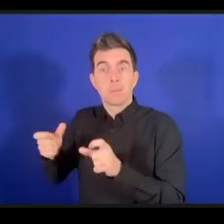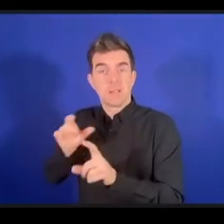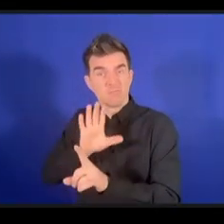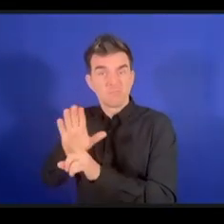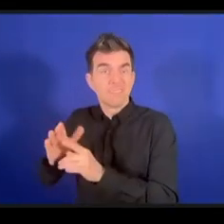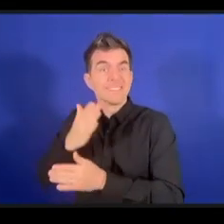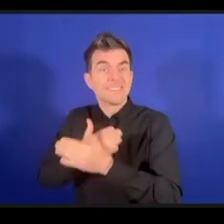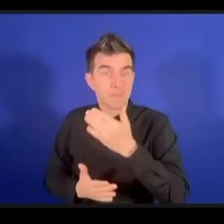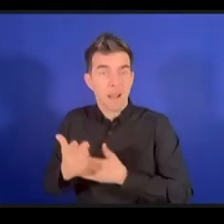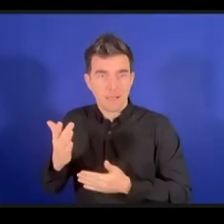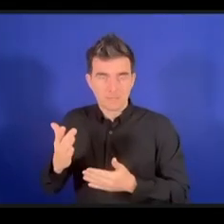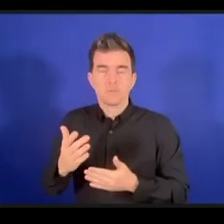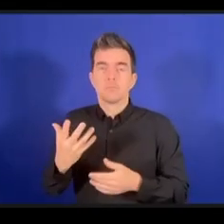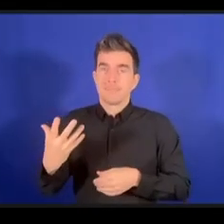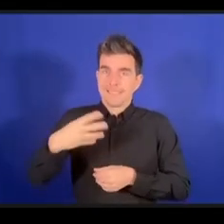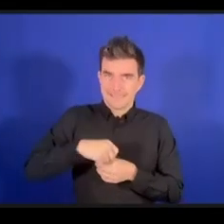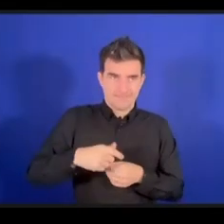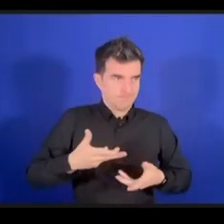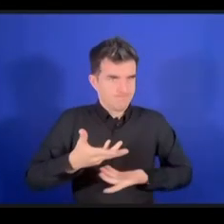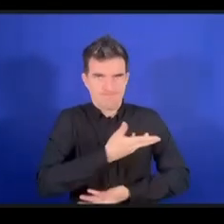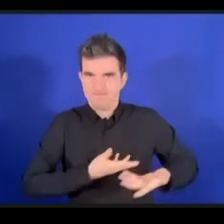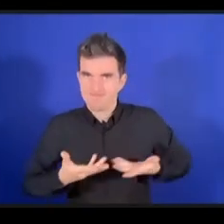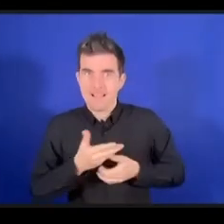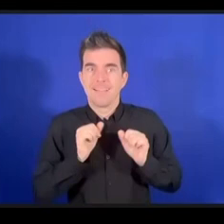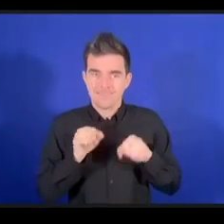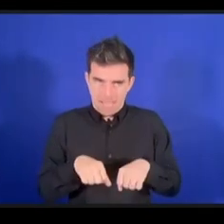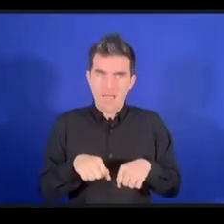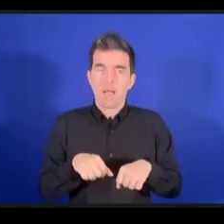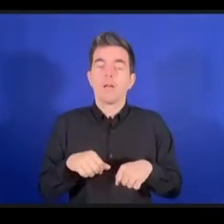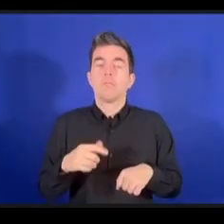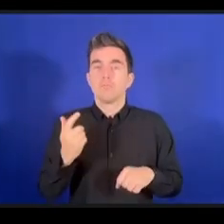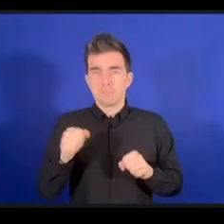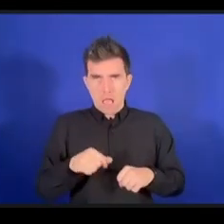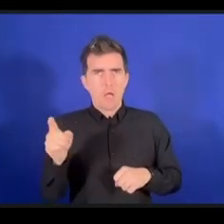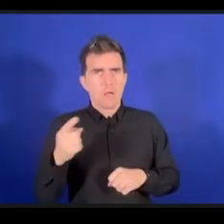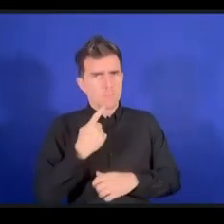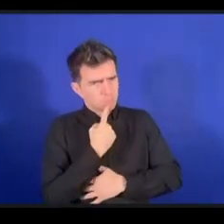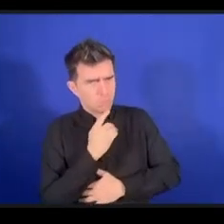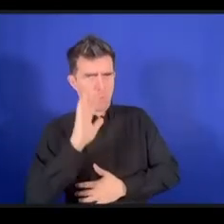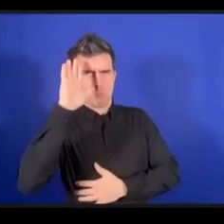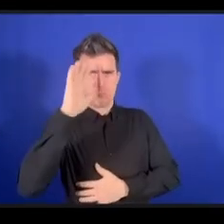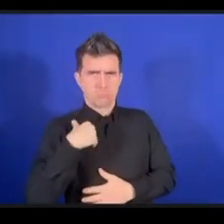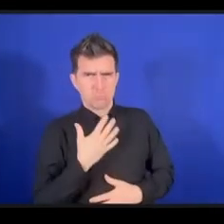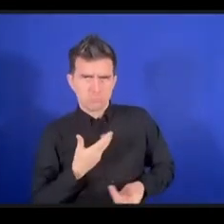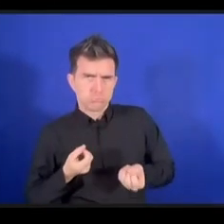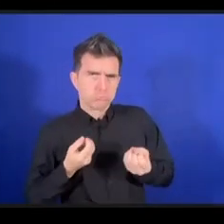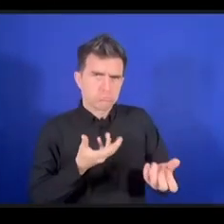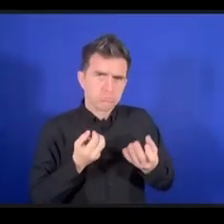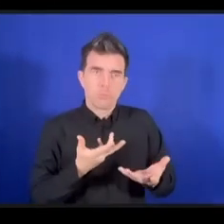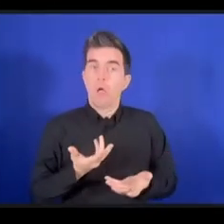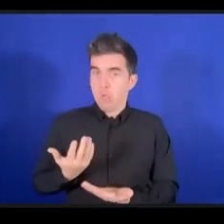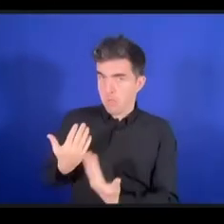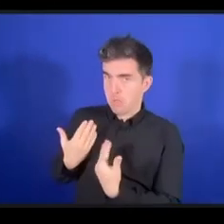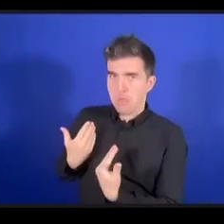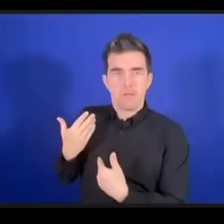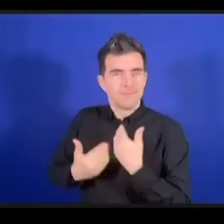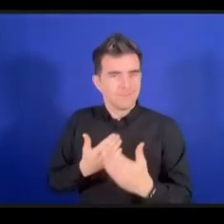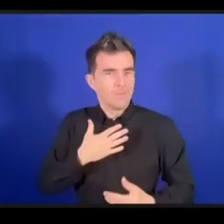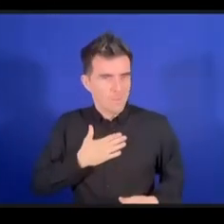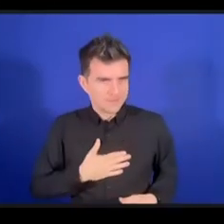participando en los debates y con respecto a la aceleración de los odss y con respecto a